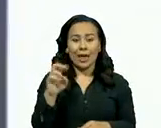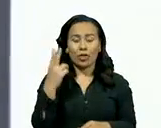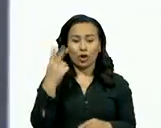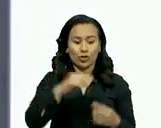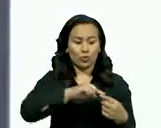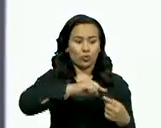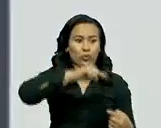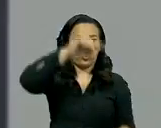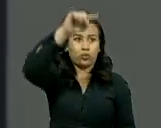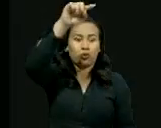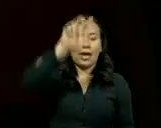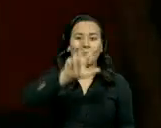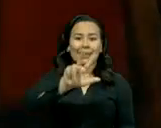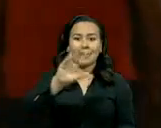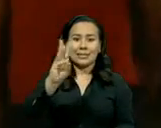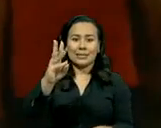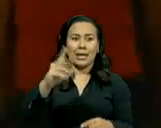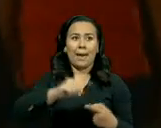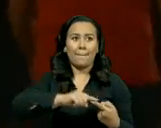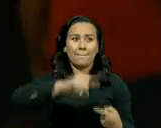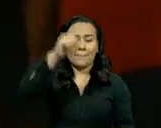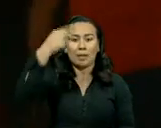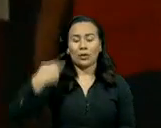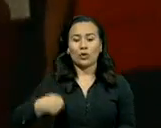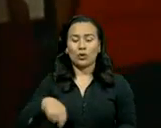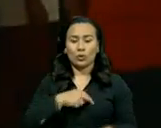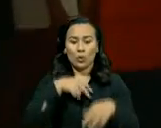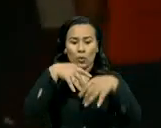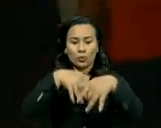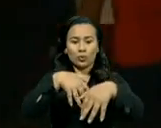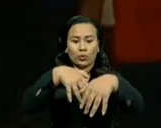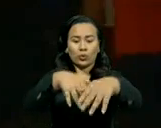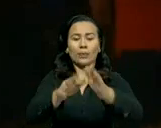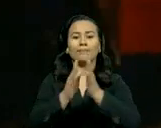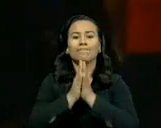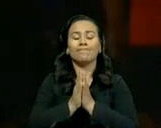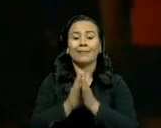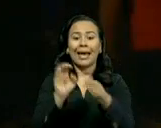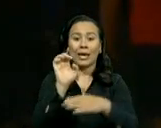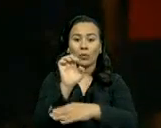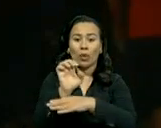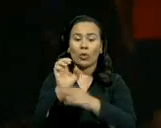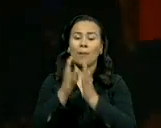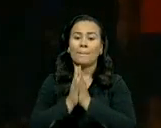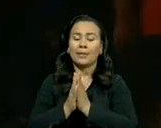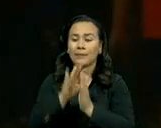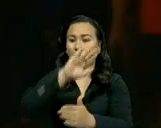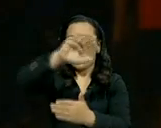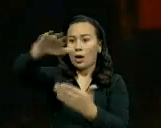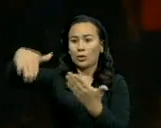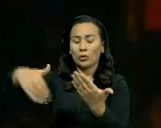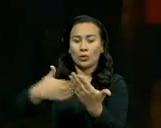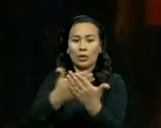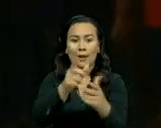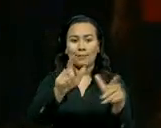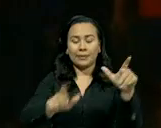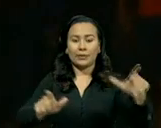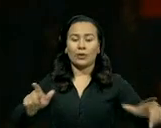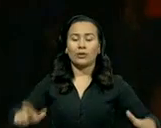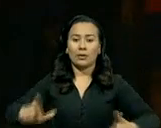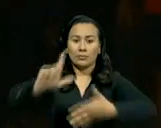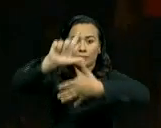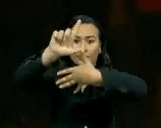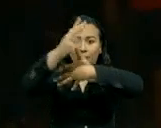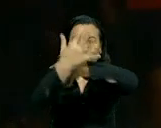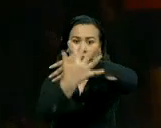una manera de que el Cristo del Consuelo pueda brindar al Ecuador, y no solamente al Ecuador, sino a América Latina